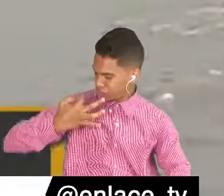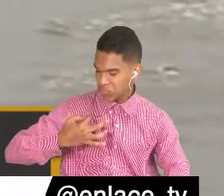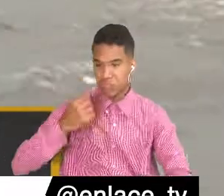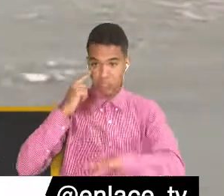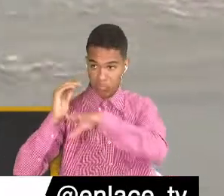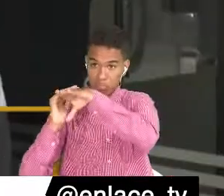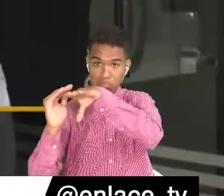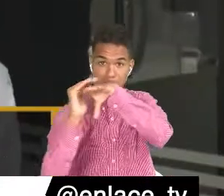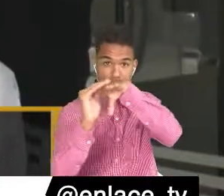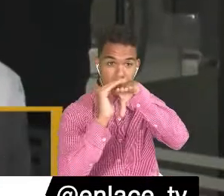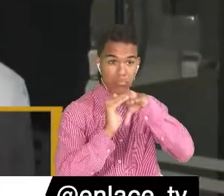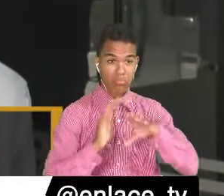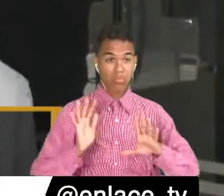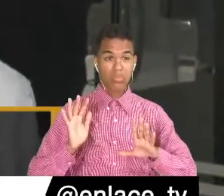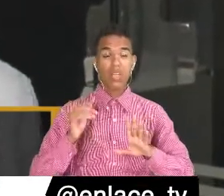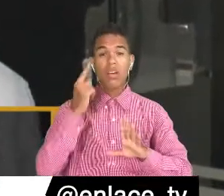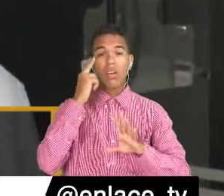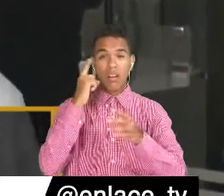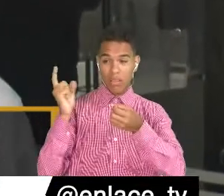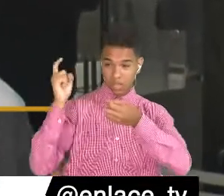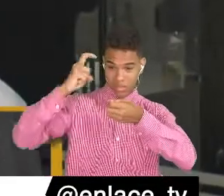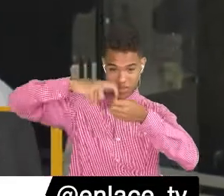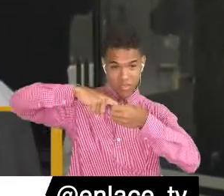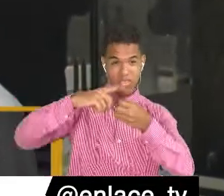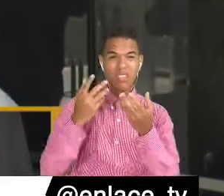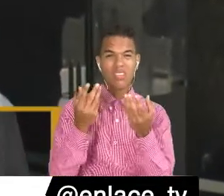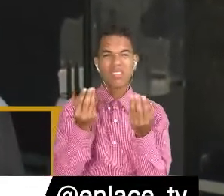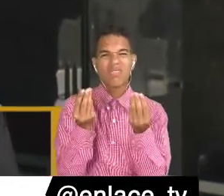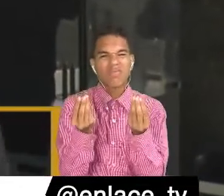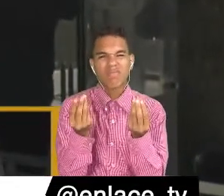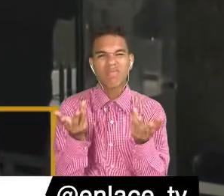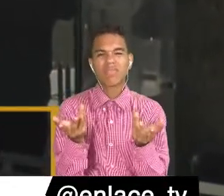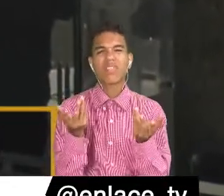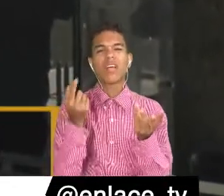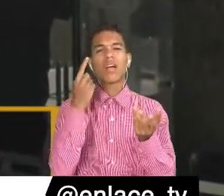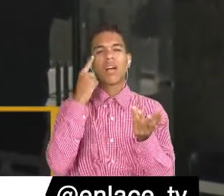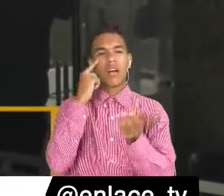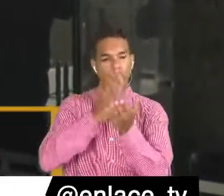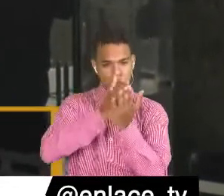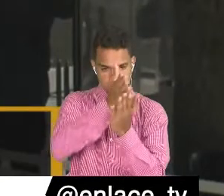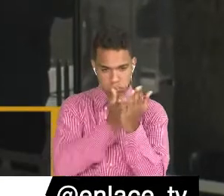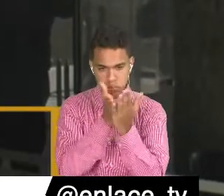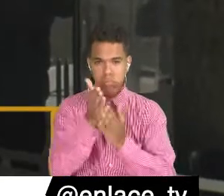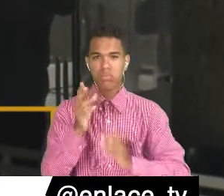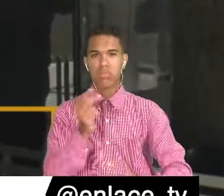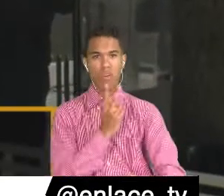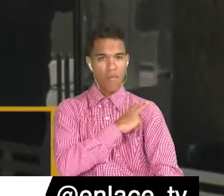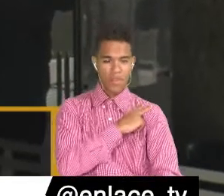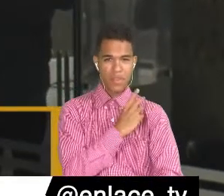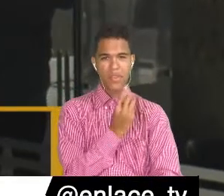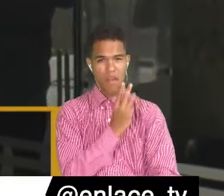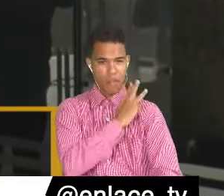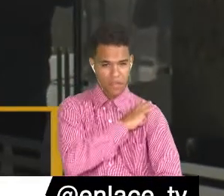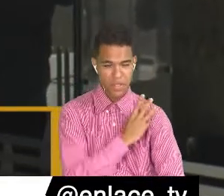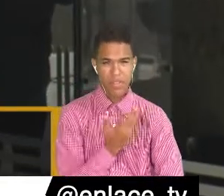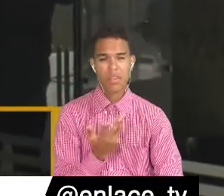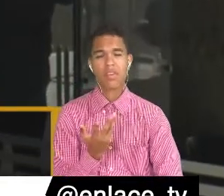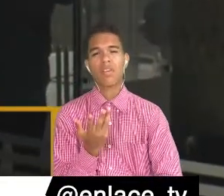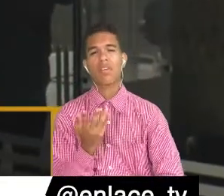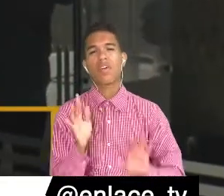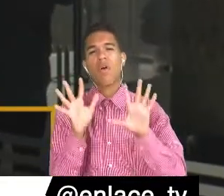Las inscripciones que hay son para hacer carreras de oficiales, suboficiales en la